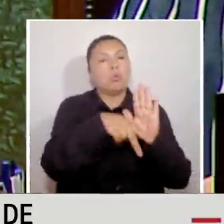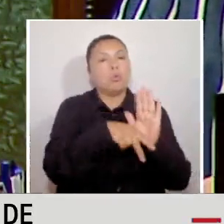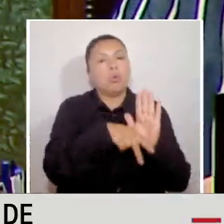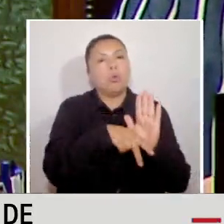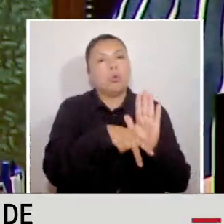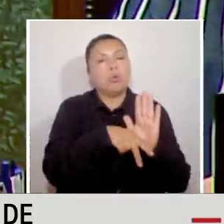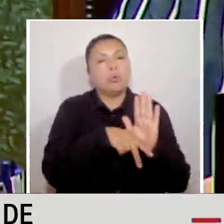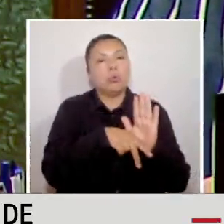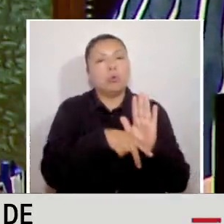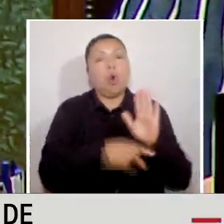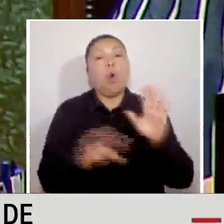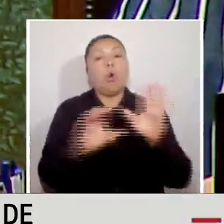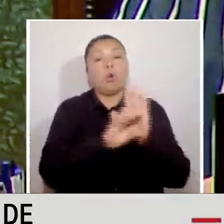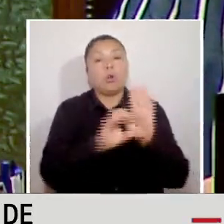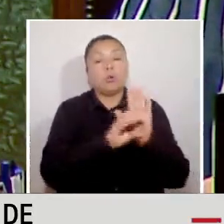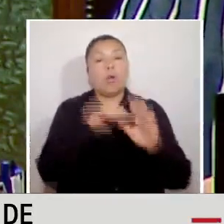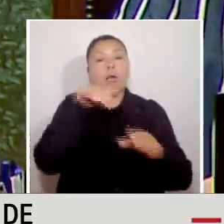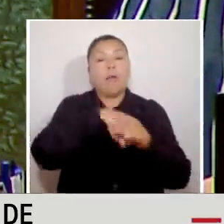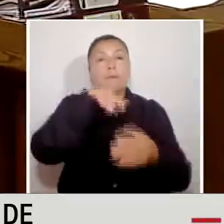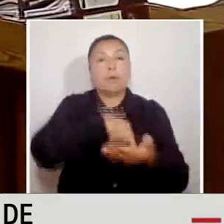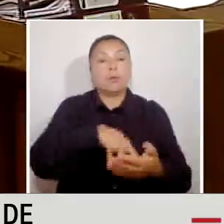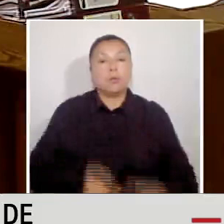constitucional en